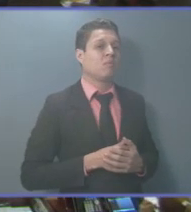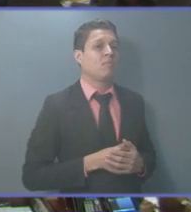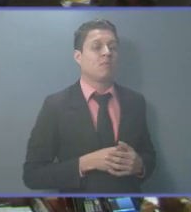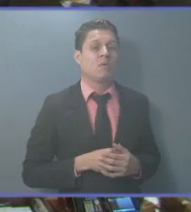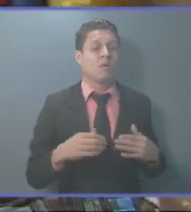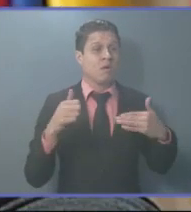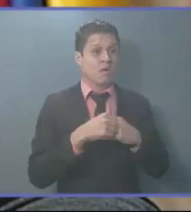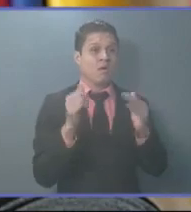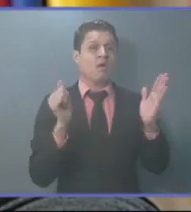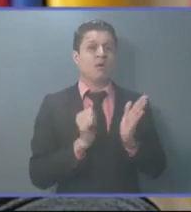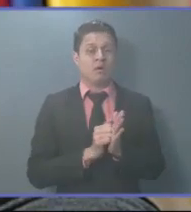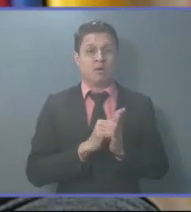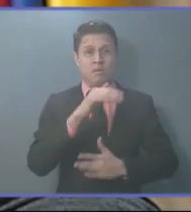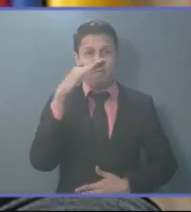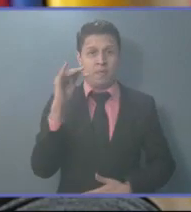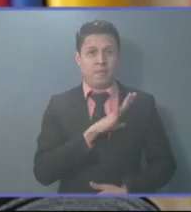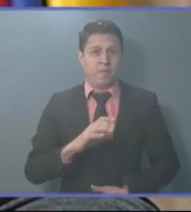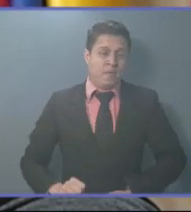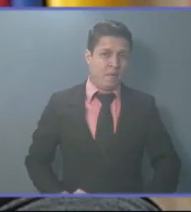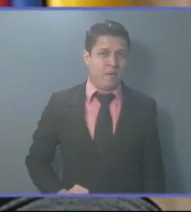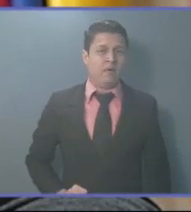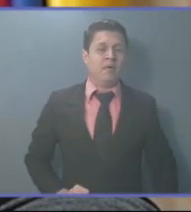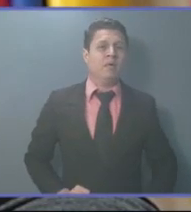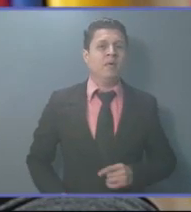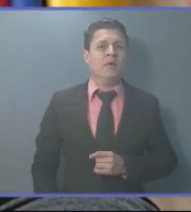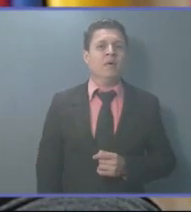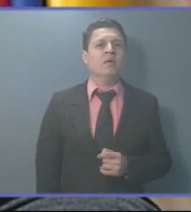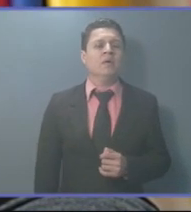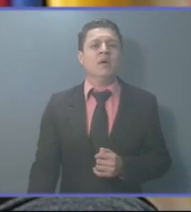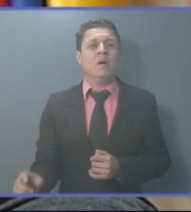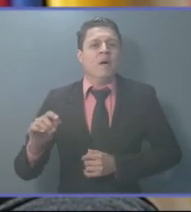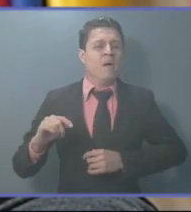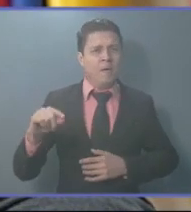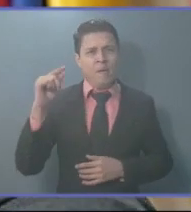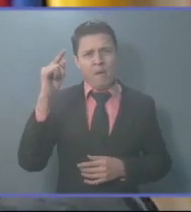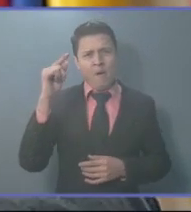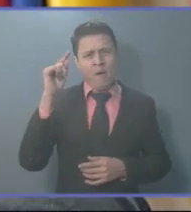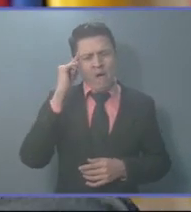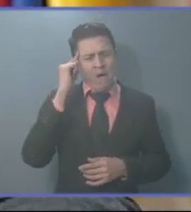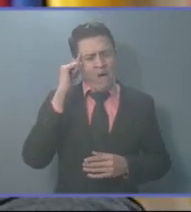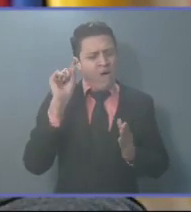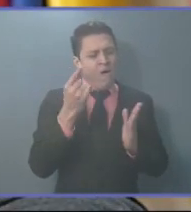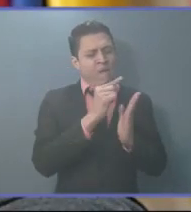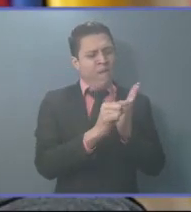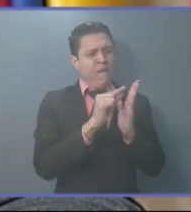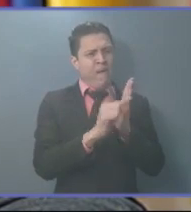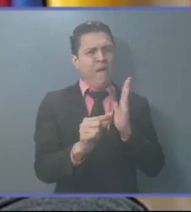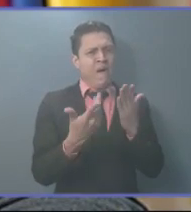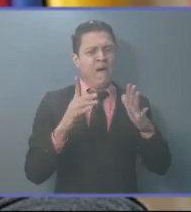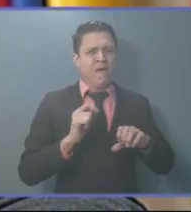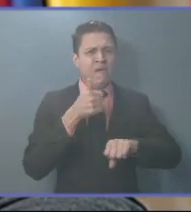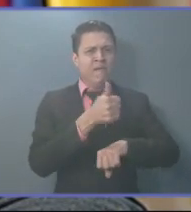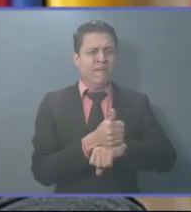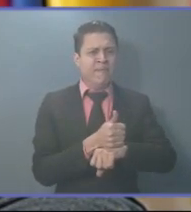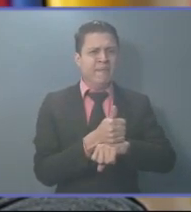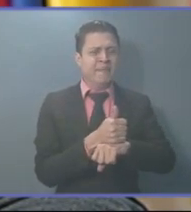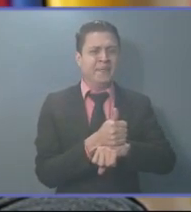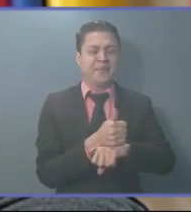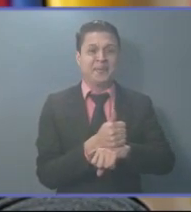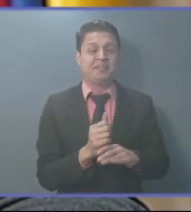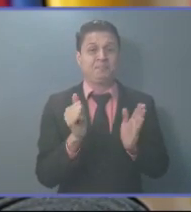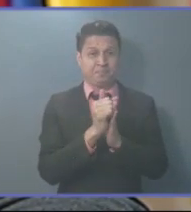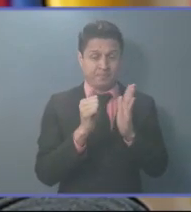la asamblea legislativa de la república del salvador considerando romano 1 y de conformidad a lo establecido